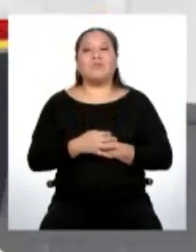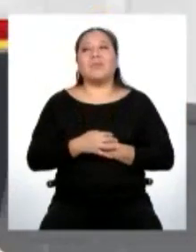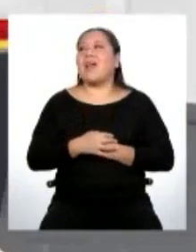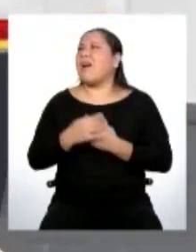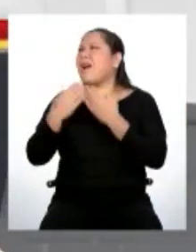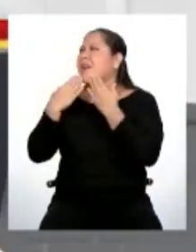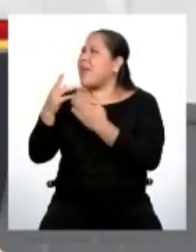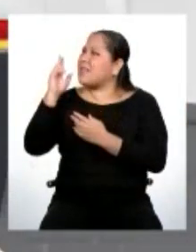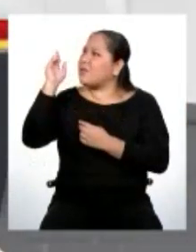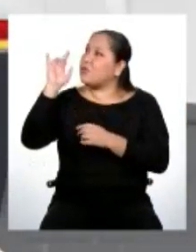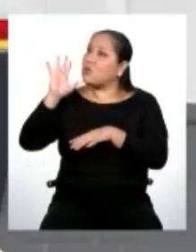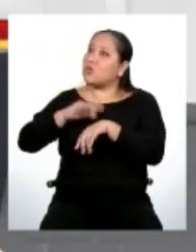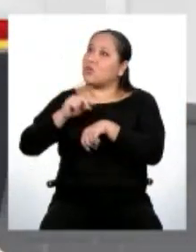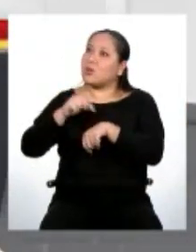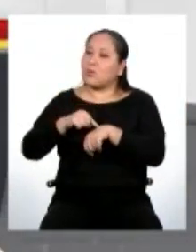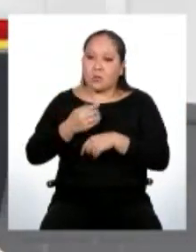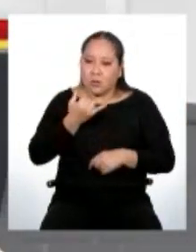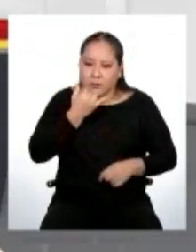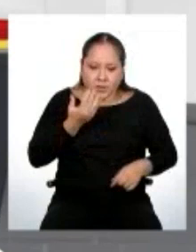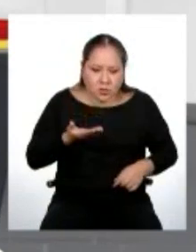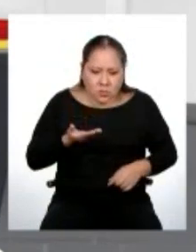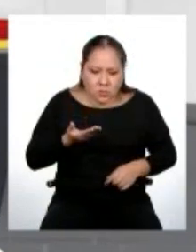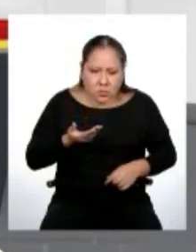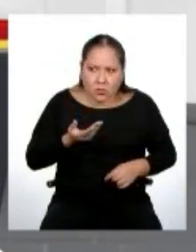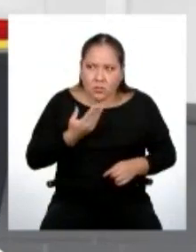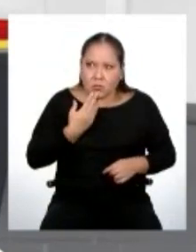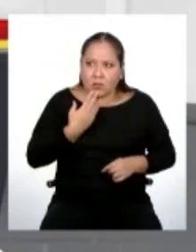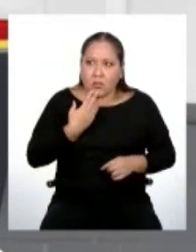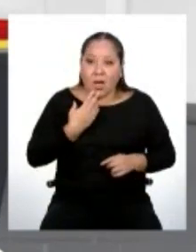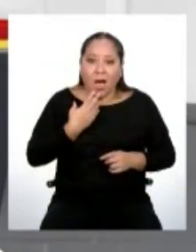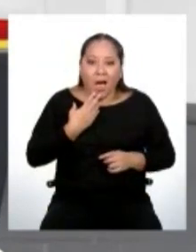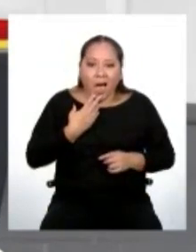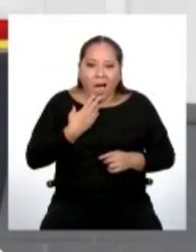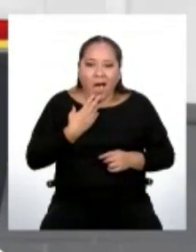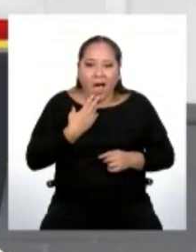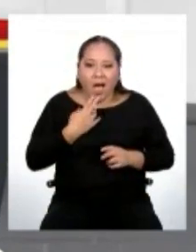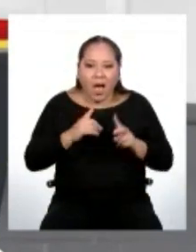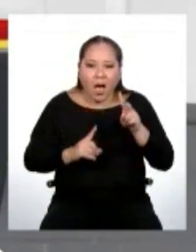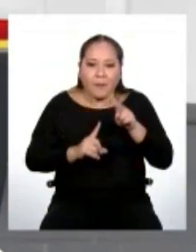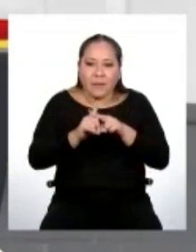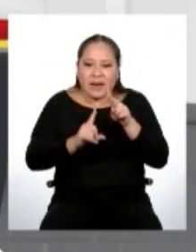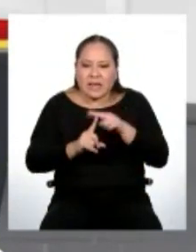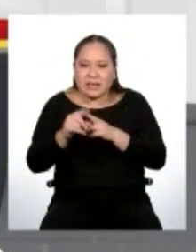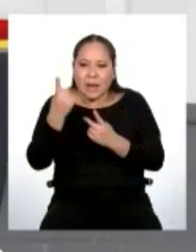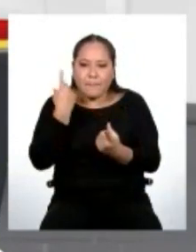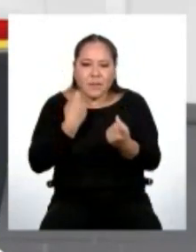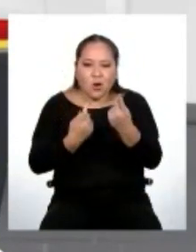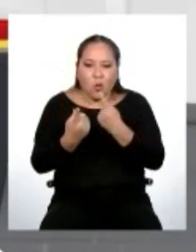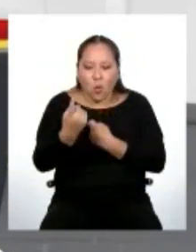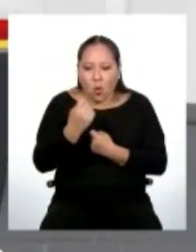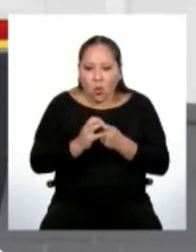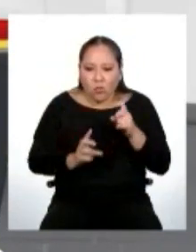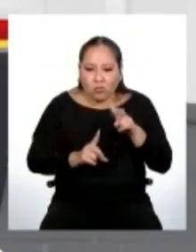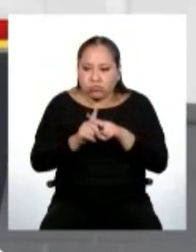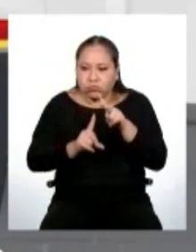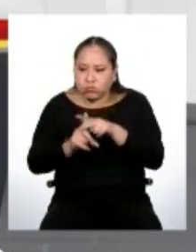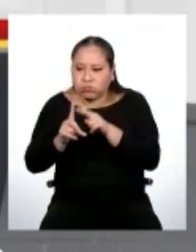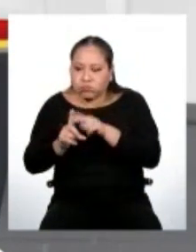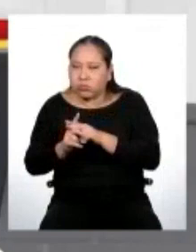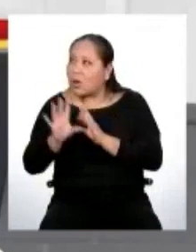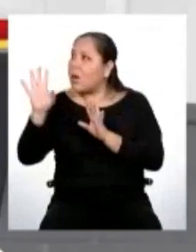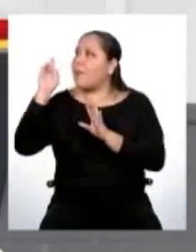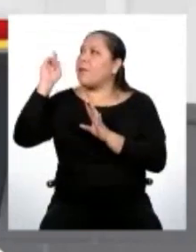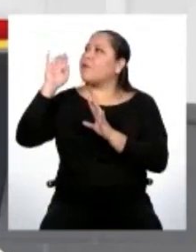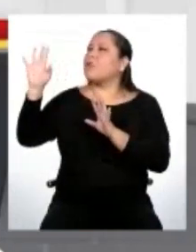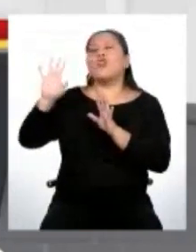todo su tiempo. ¡Uy! ¿Qué pasó? Uy, las notificaciones de preguntas están comenzando a llovernos.